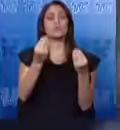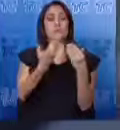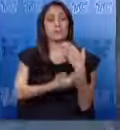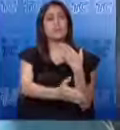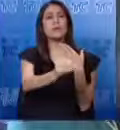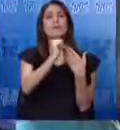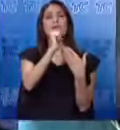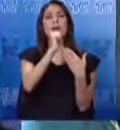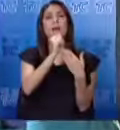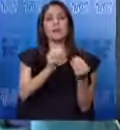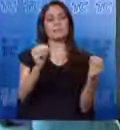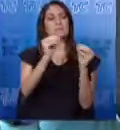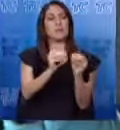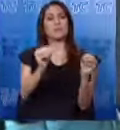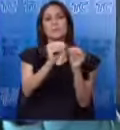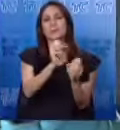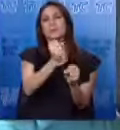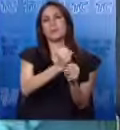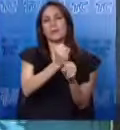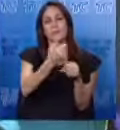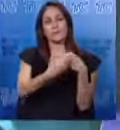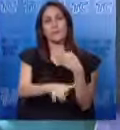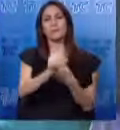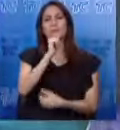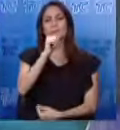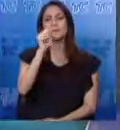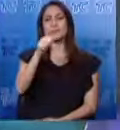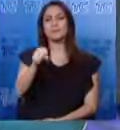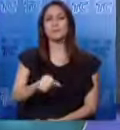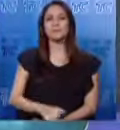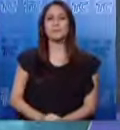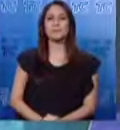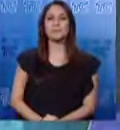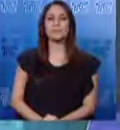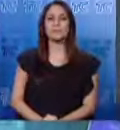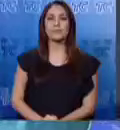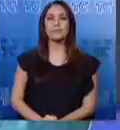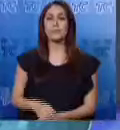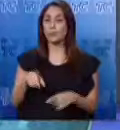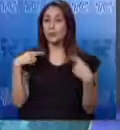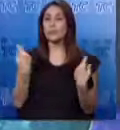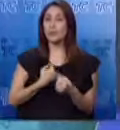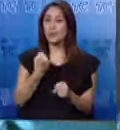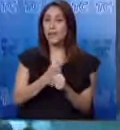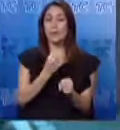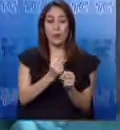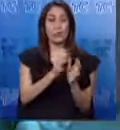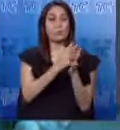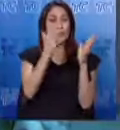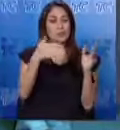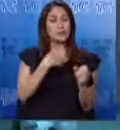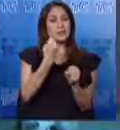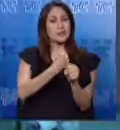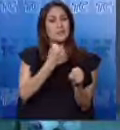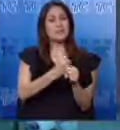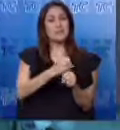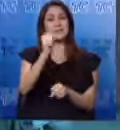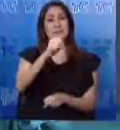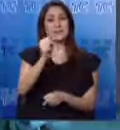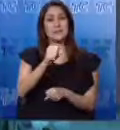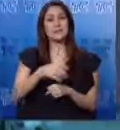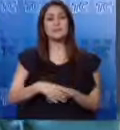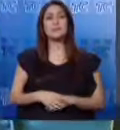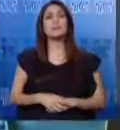todavía y tanto por hacer. Hemos hecho mucho, sí, hemos hecho